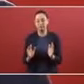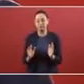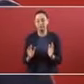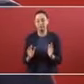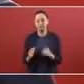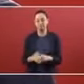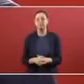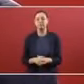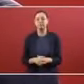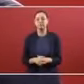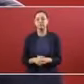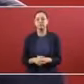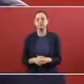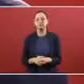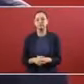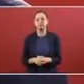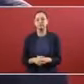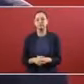Por eso